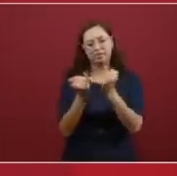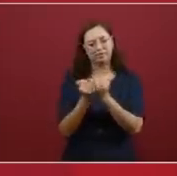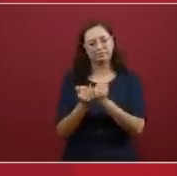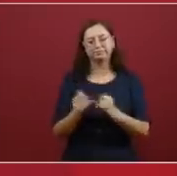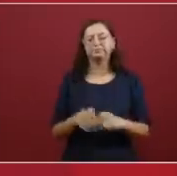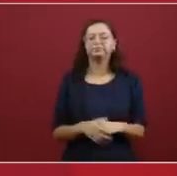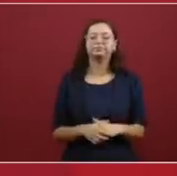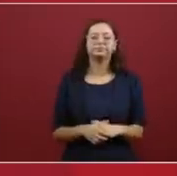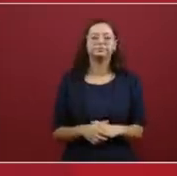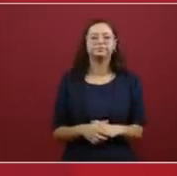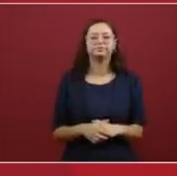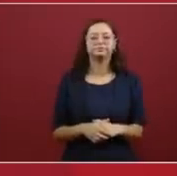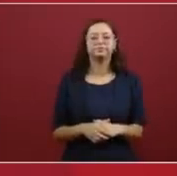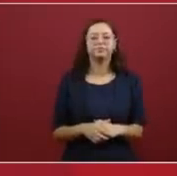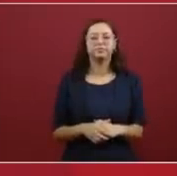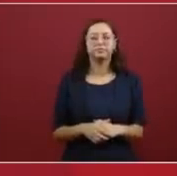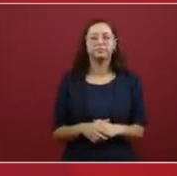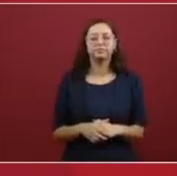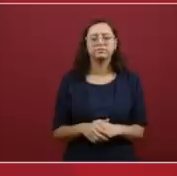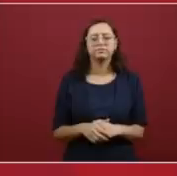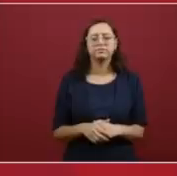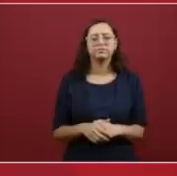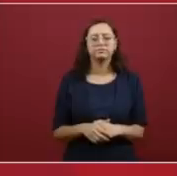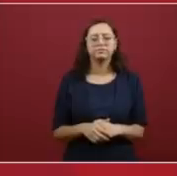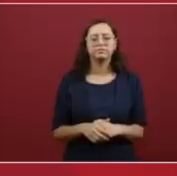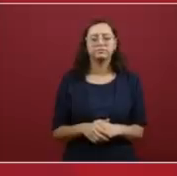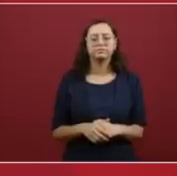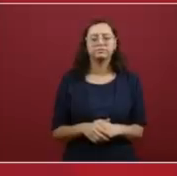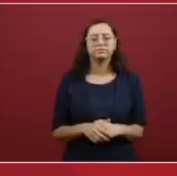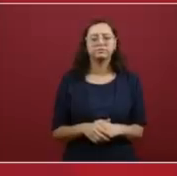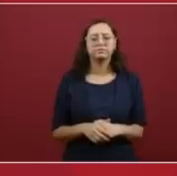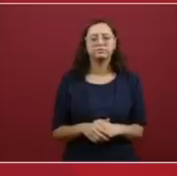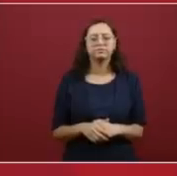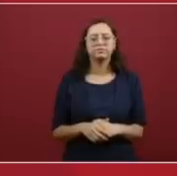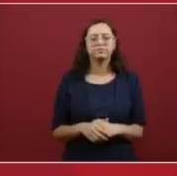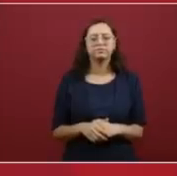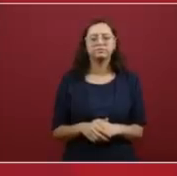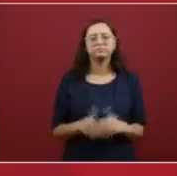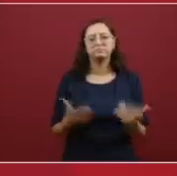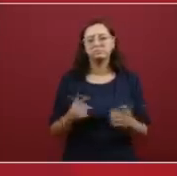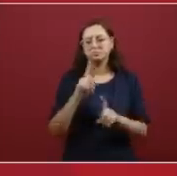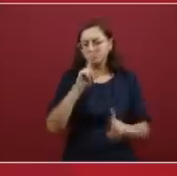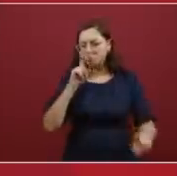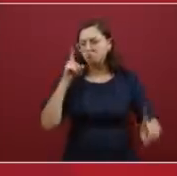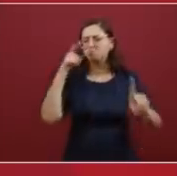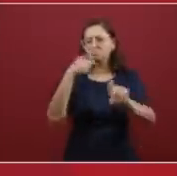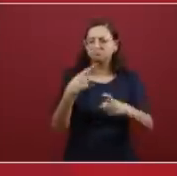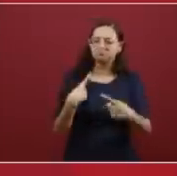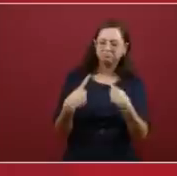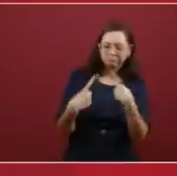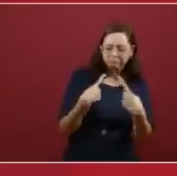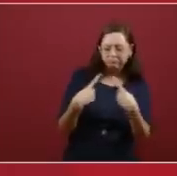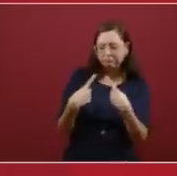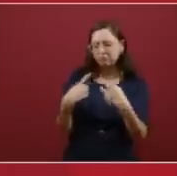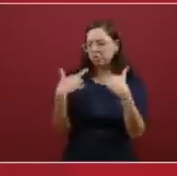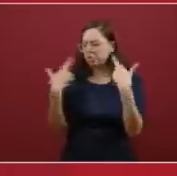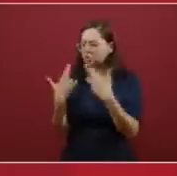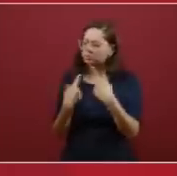Se avanzó en este propósito, tratamos este